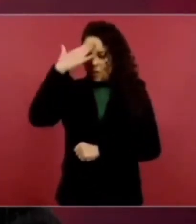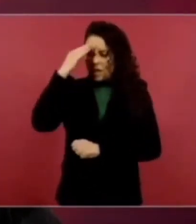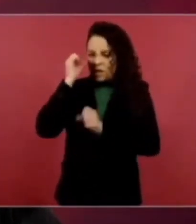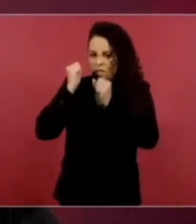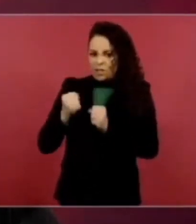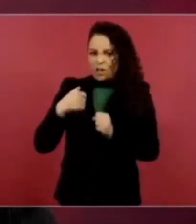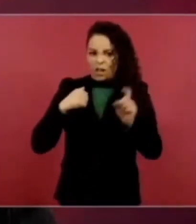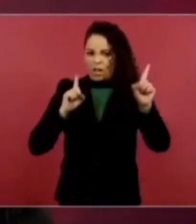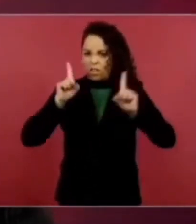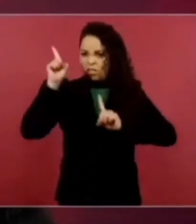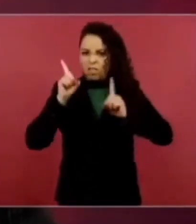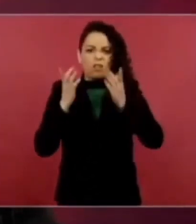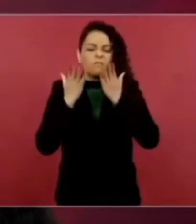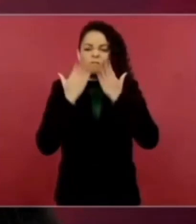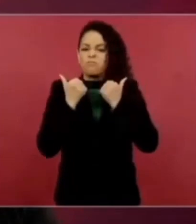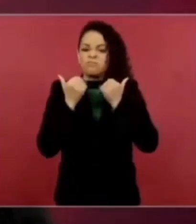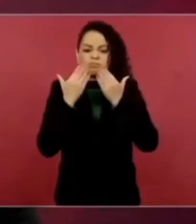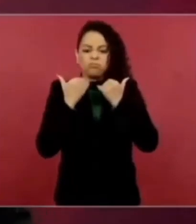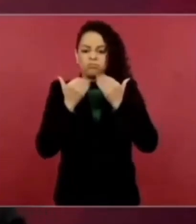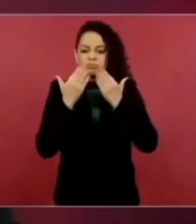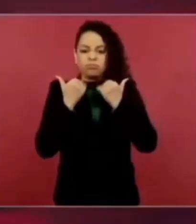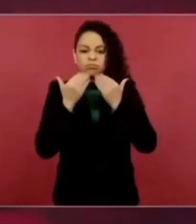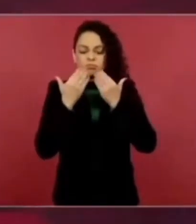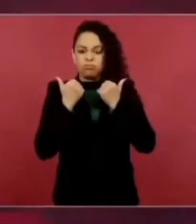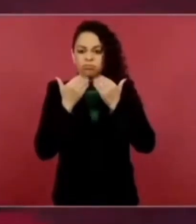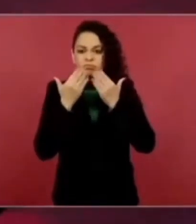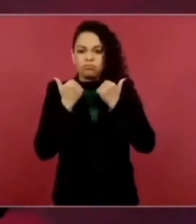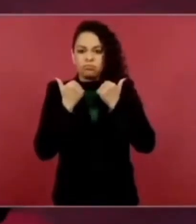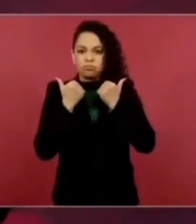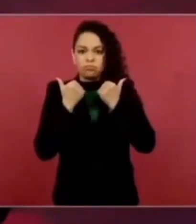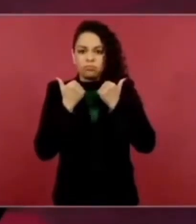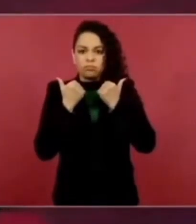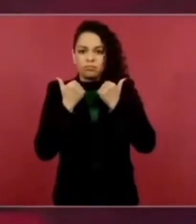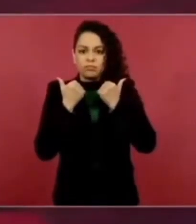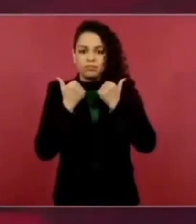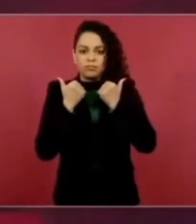yo personalmente estoy conduciendo ya la investigación.